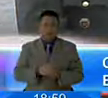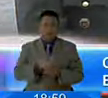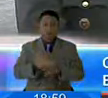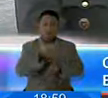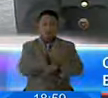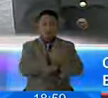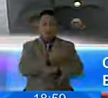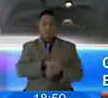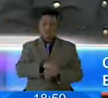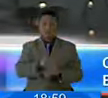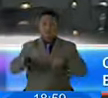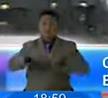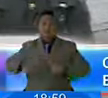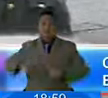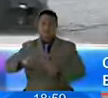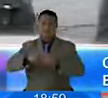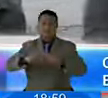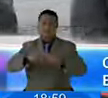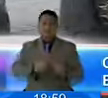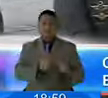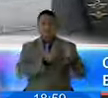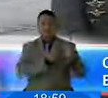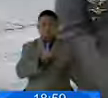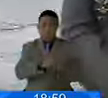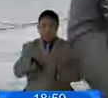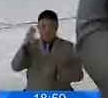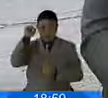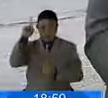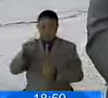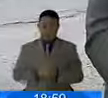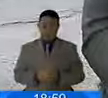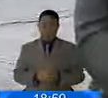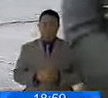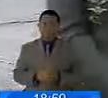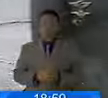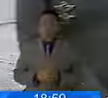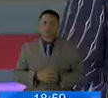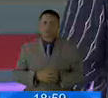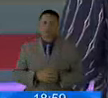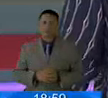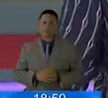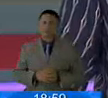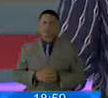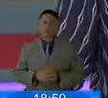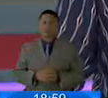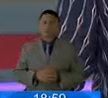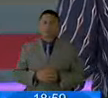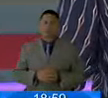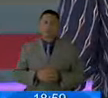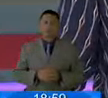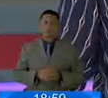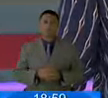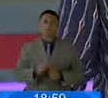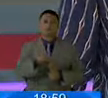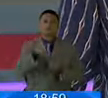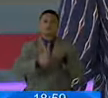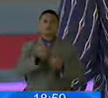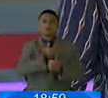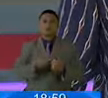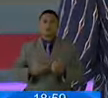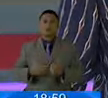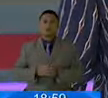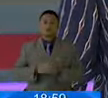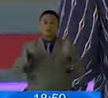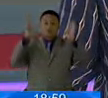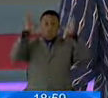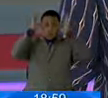polémicas declaraciones del excomandante del ejército, informó Javier Gallo. El candidato a la presidencia de la República,